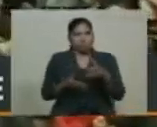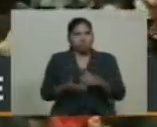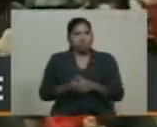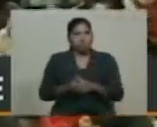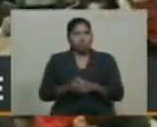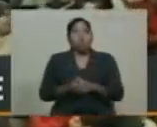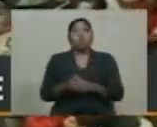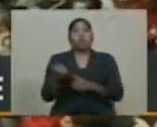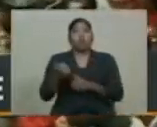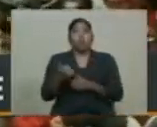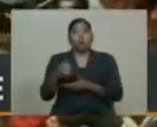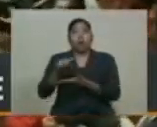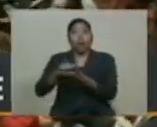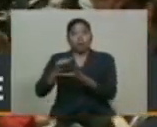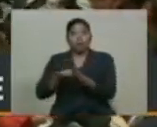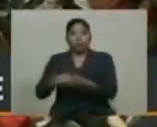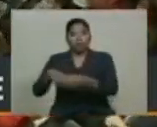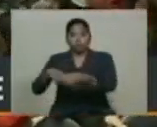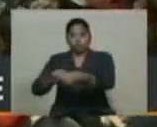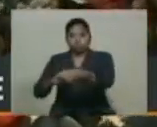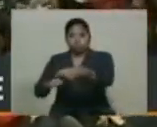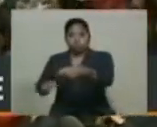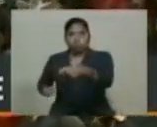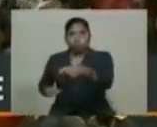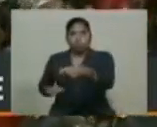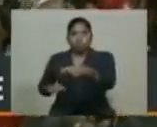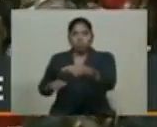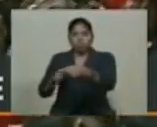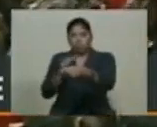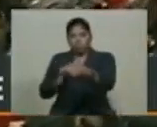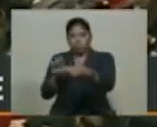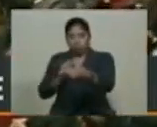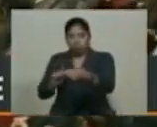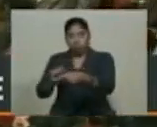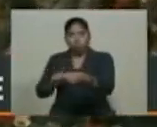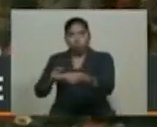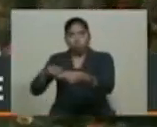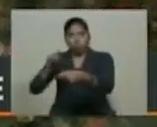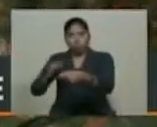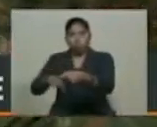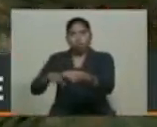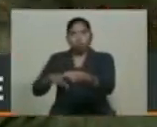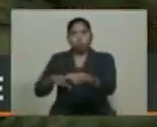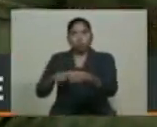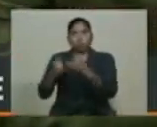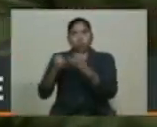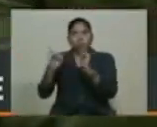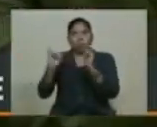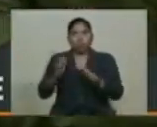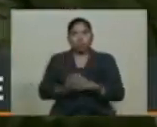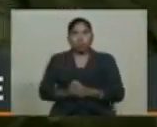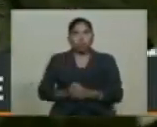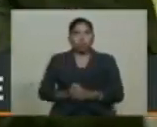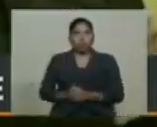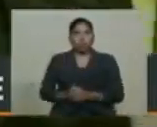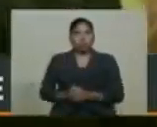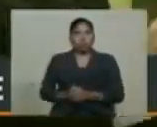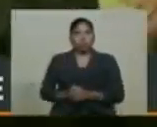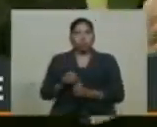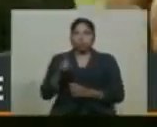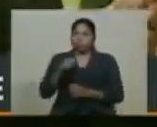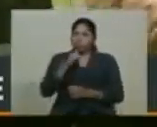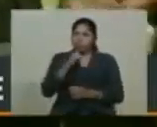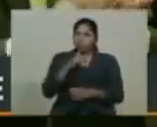de la independencia firmada hace 207 años en nuestro país. Hacía mención e indicaba que